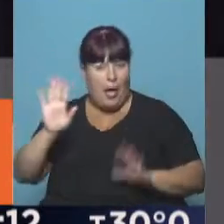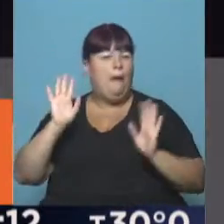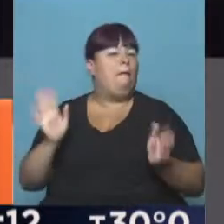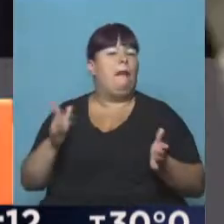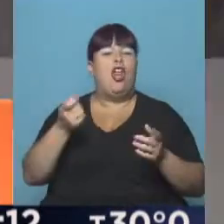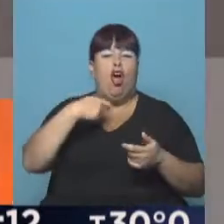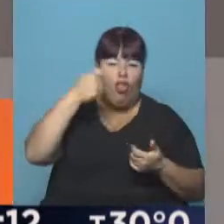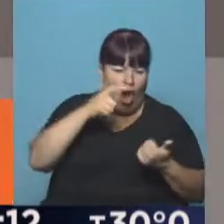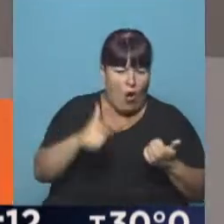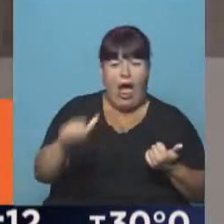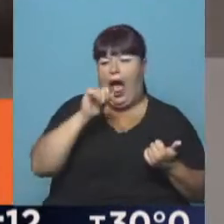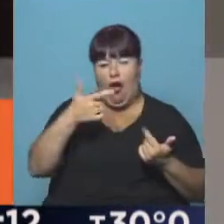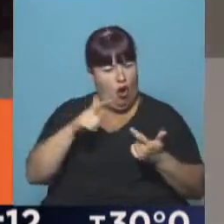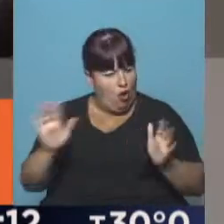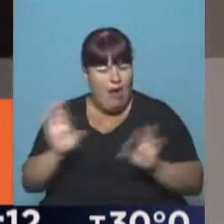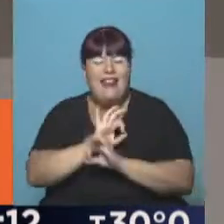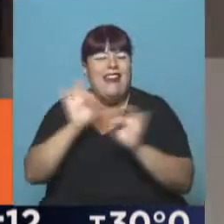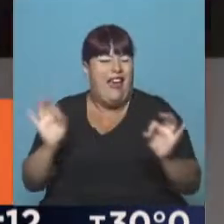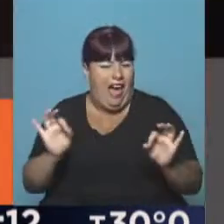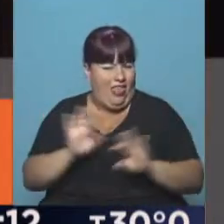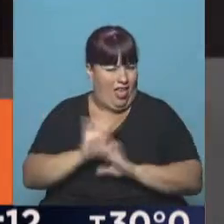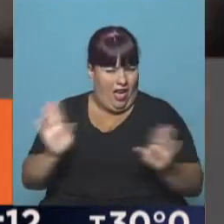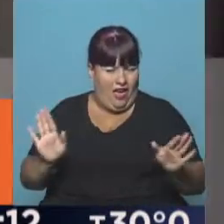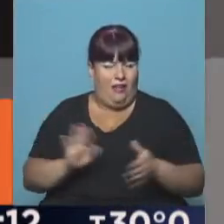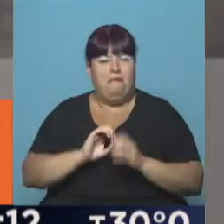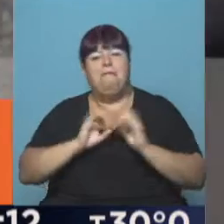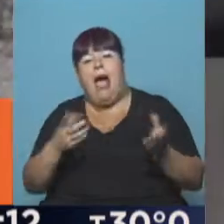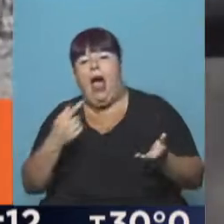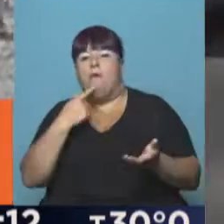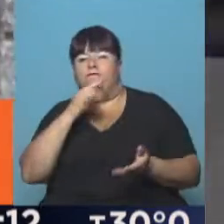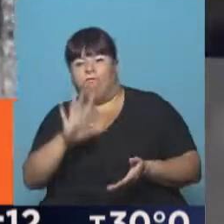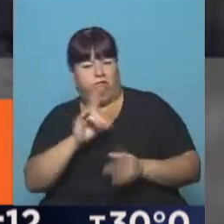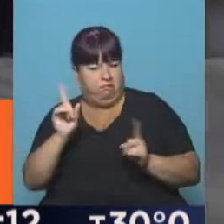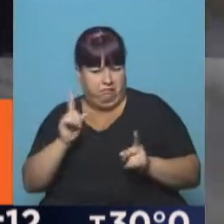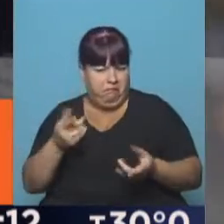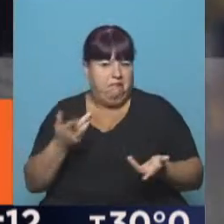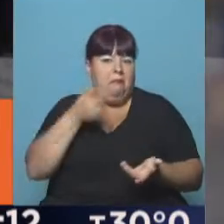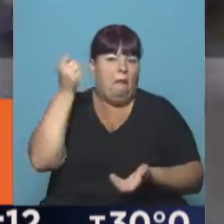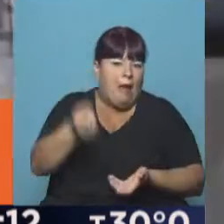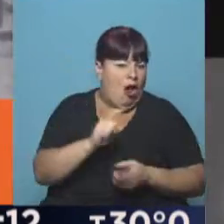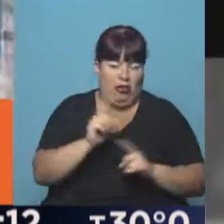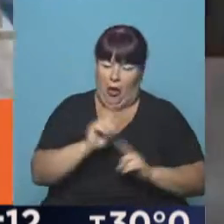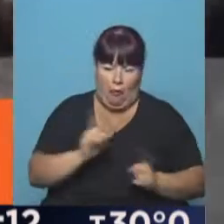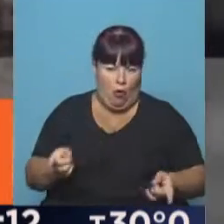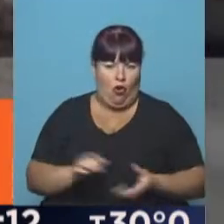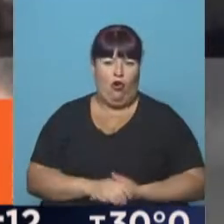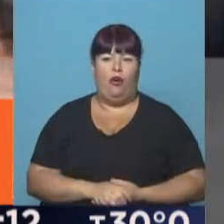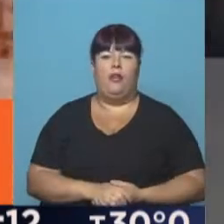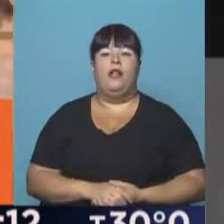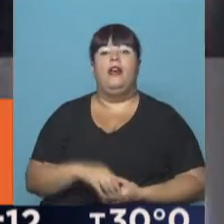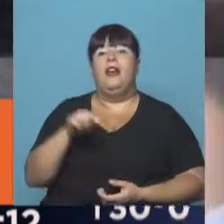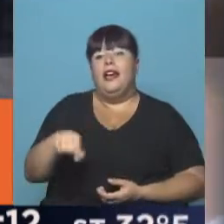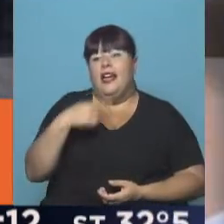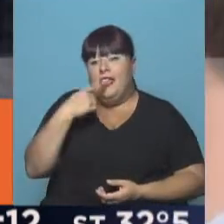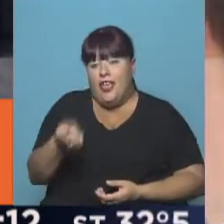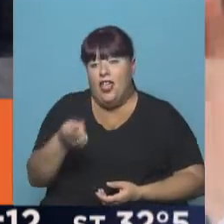que no había drogas, que no había alcohol y que no había absolutamente nada como para que lleguen a la conclusión de que le habría pegado Rocío Oliva. Esto dice